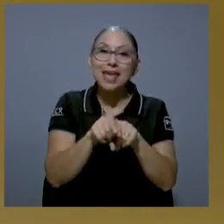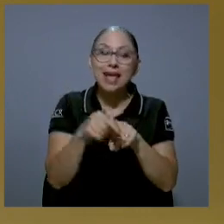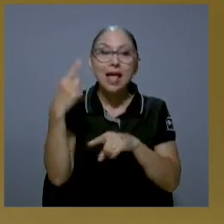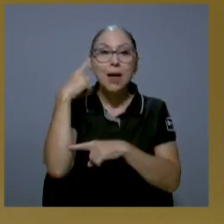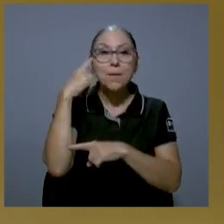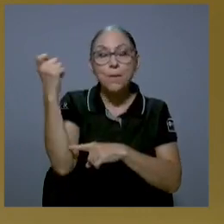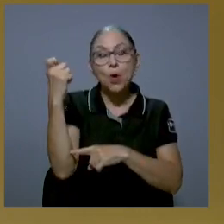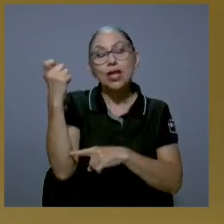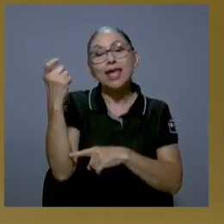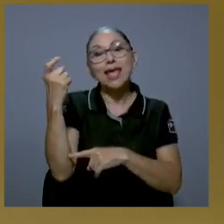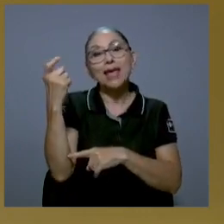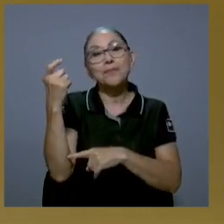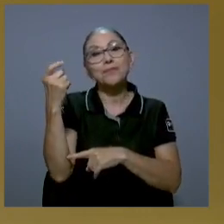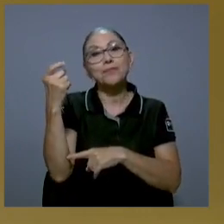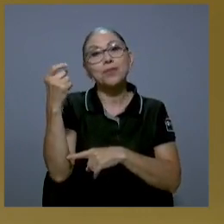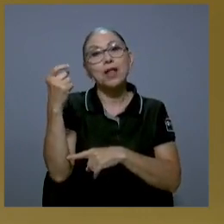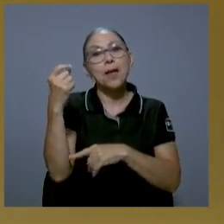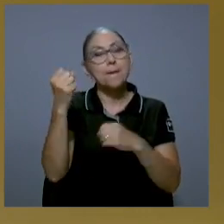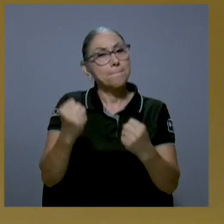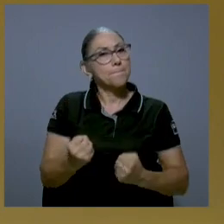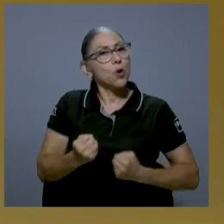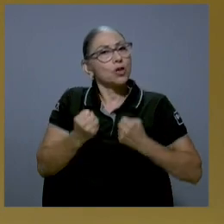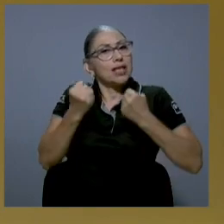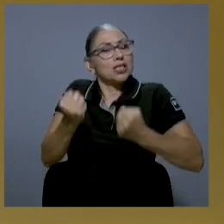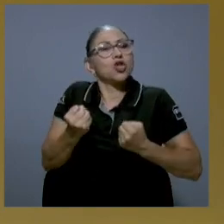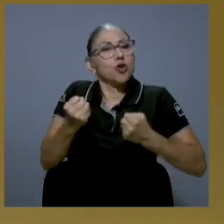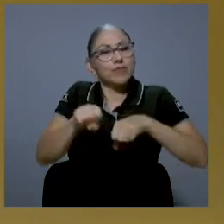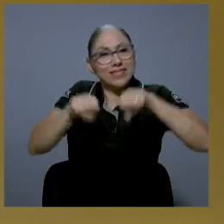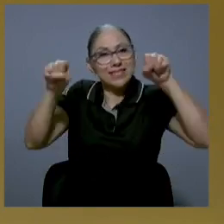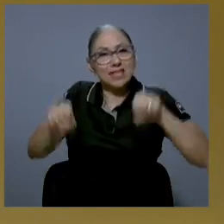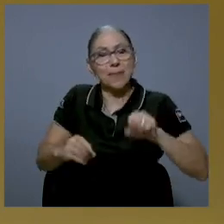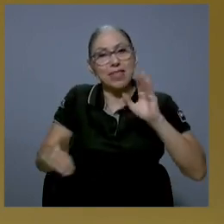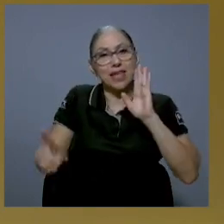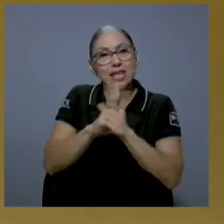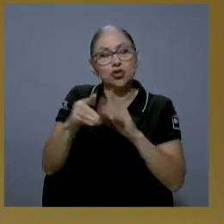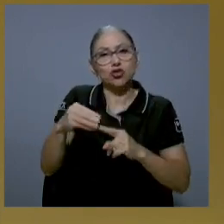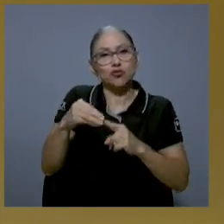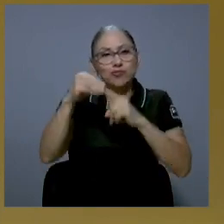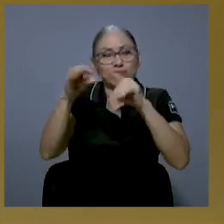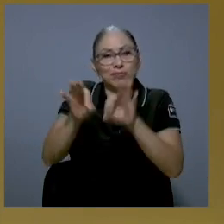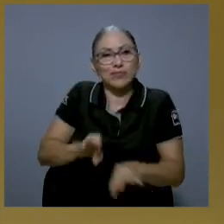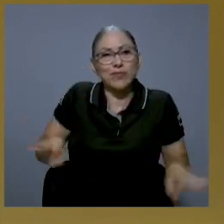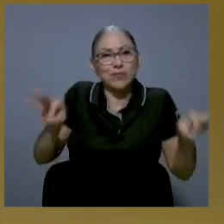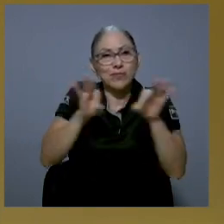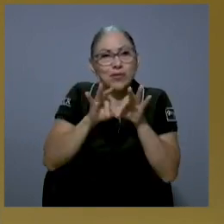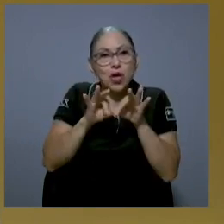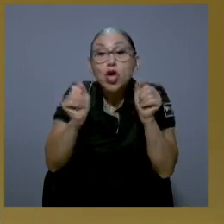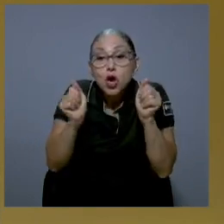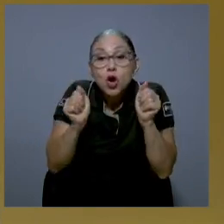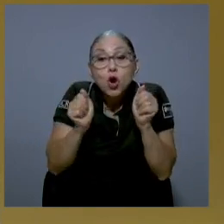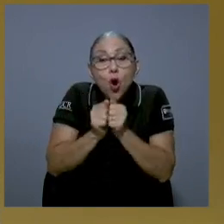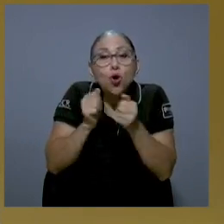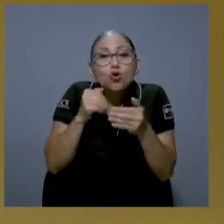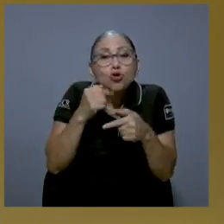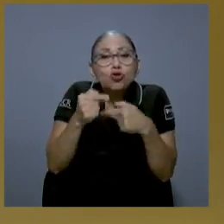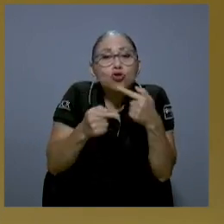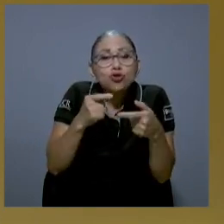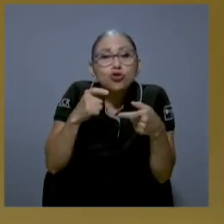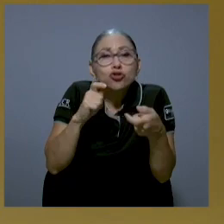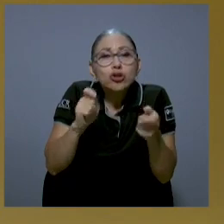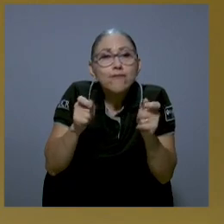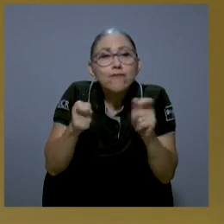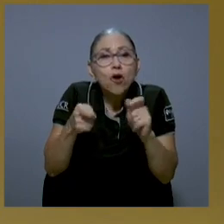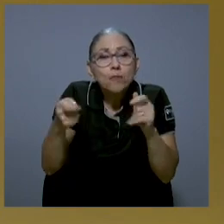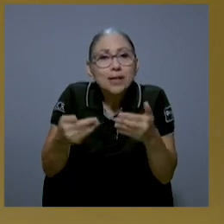potenció el régimen de los derechos fundamentales, y poco a poco, con algunas reformas que se han hecho a lo largo de los años,